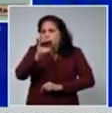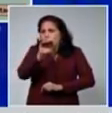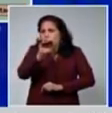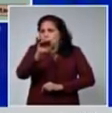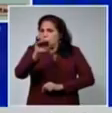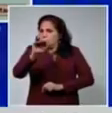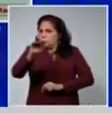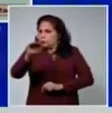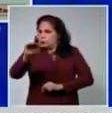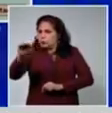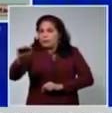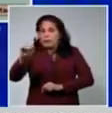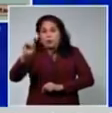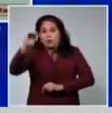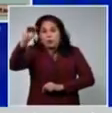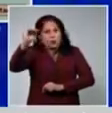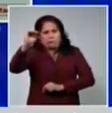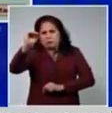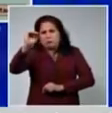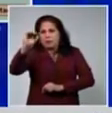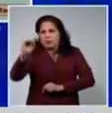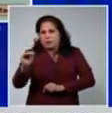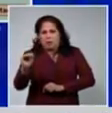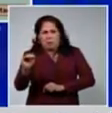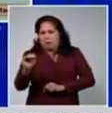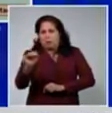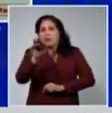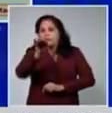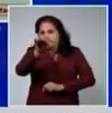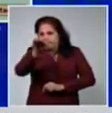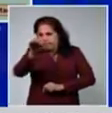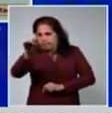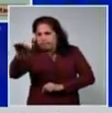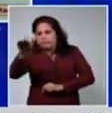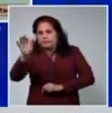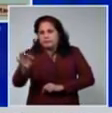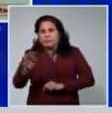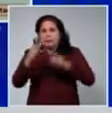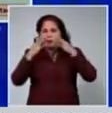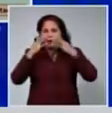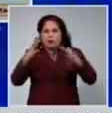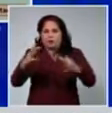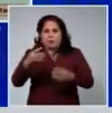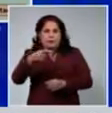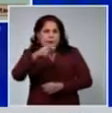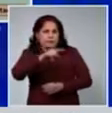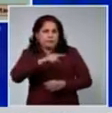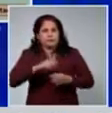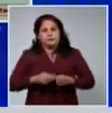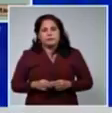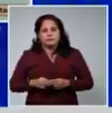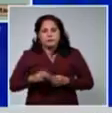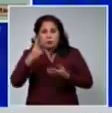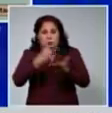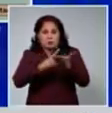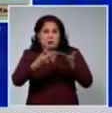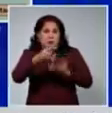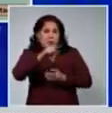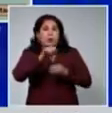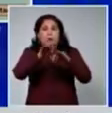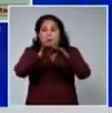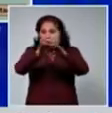sube y baja de manera importante en los últimos 15 días